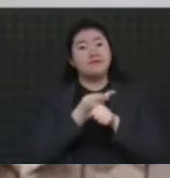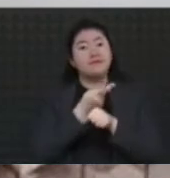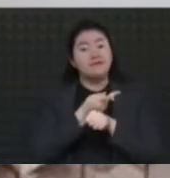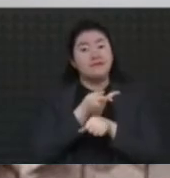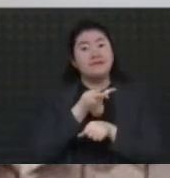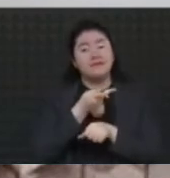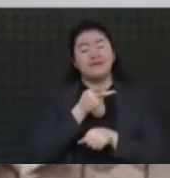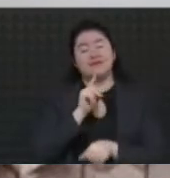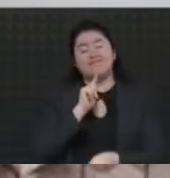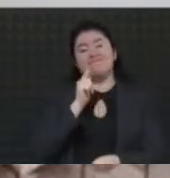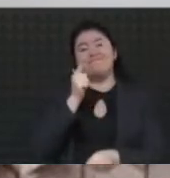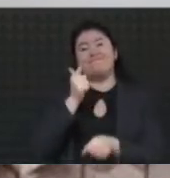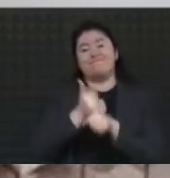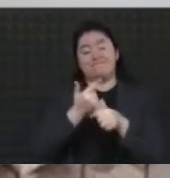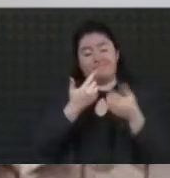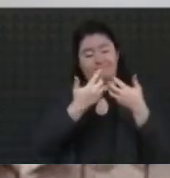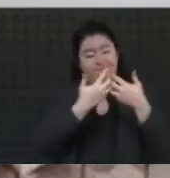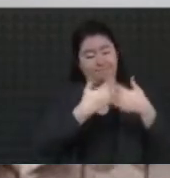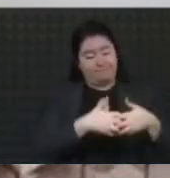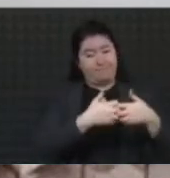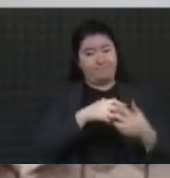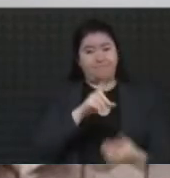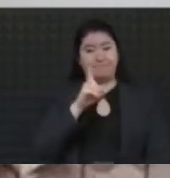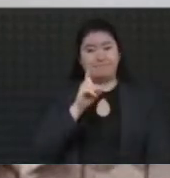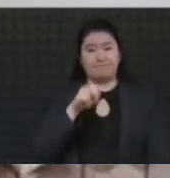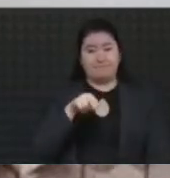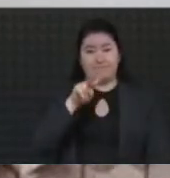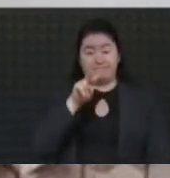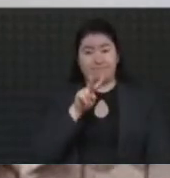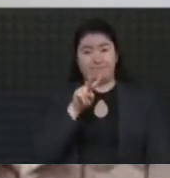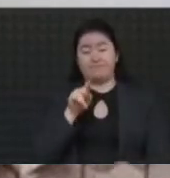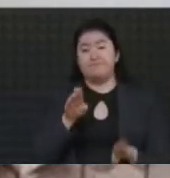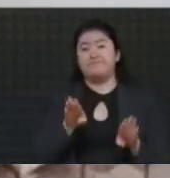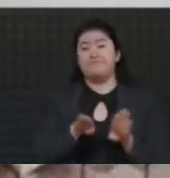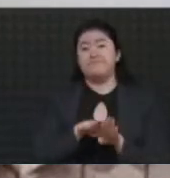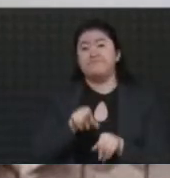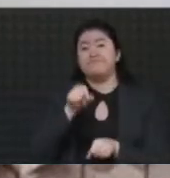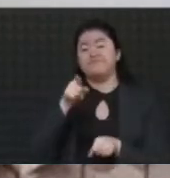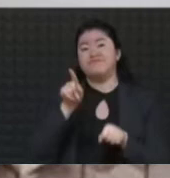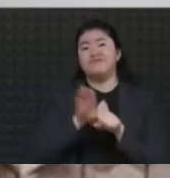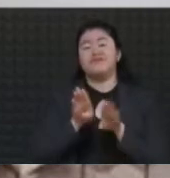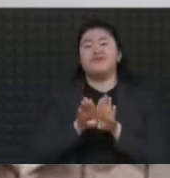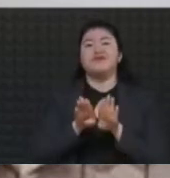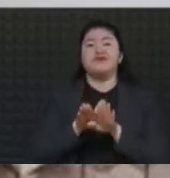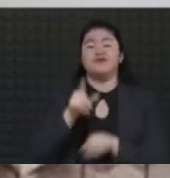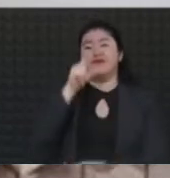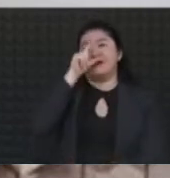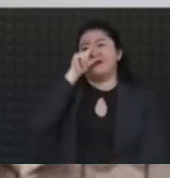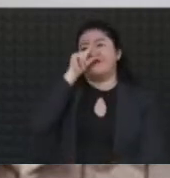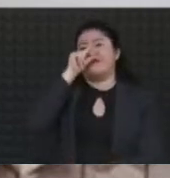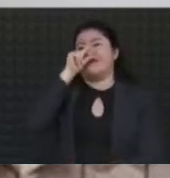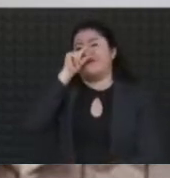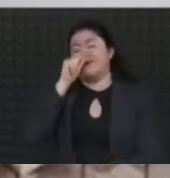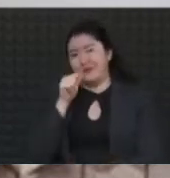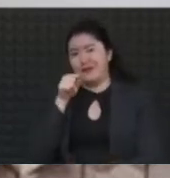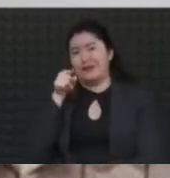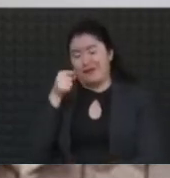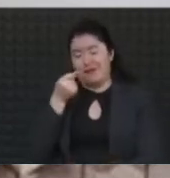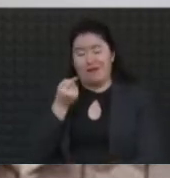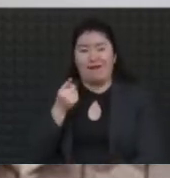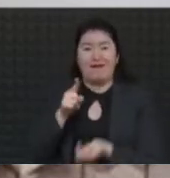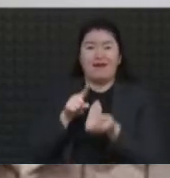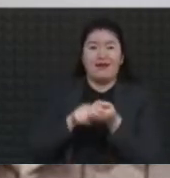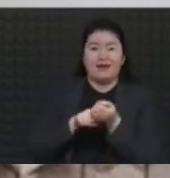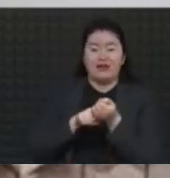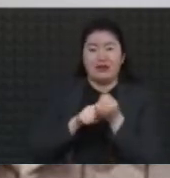tiene DNB como parte de un proceso de fatiga y donde falla la soldadura,